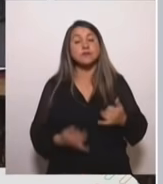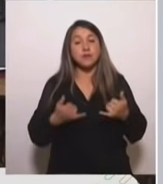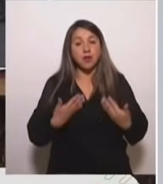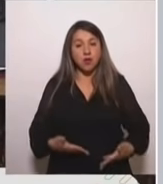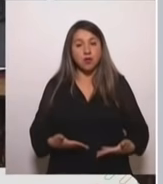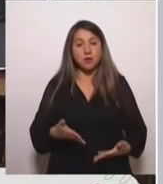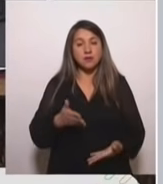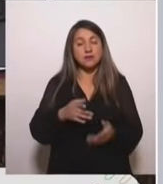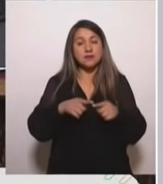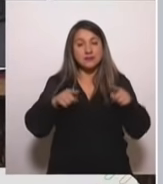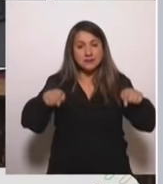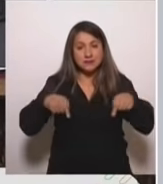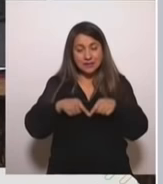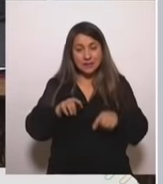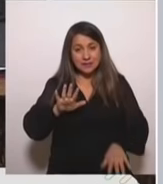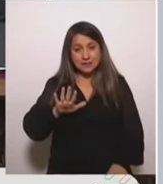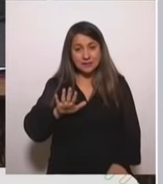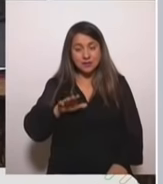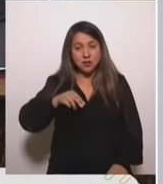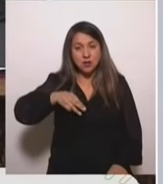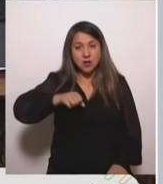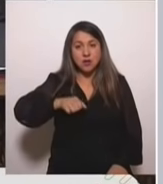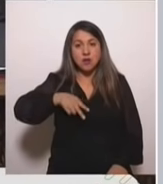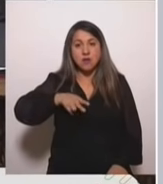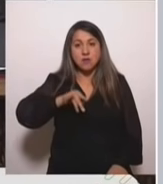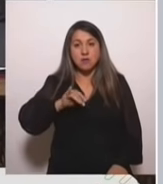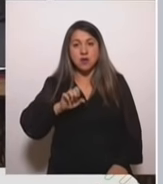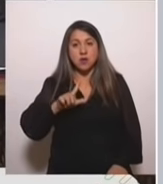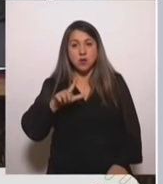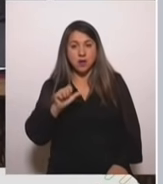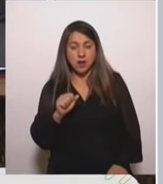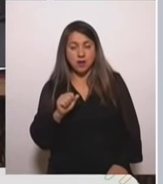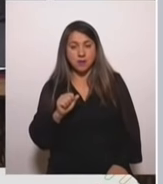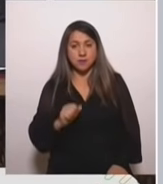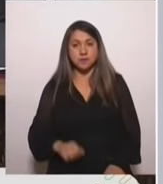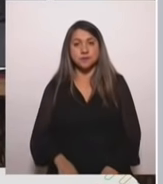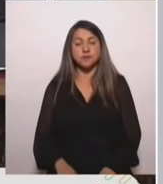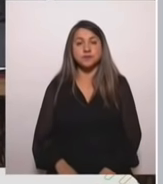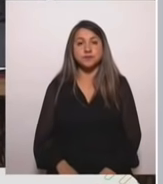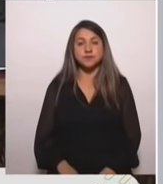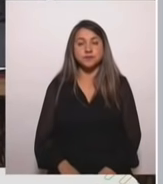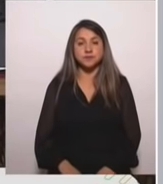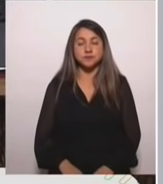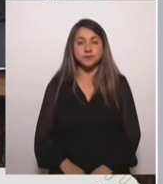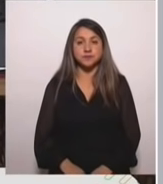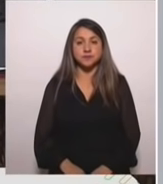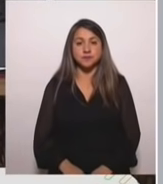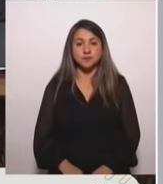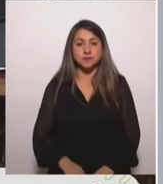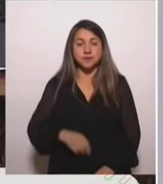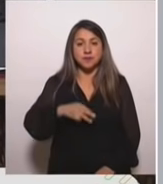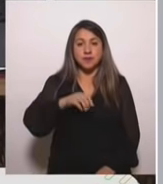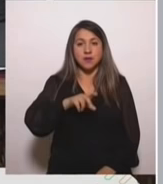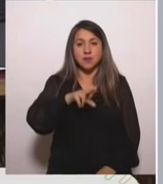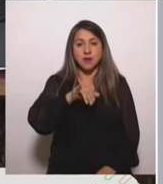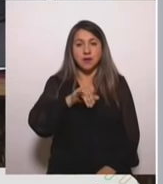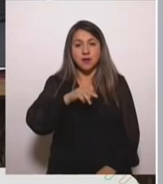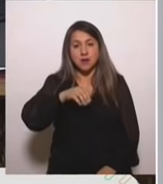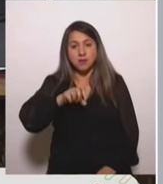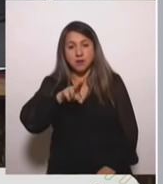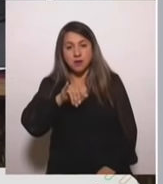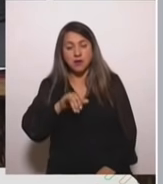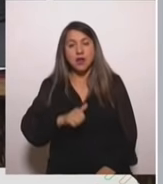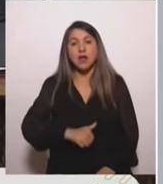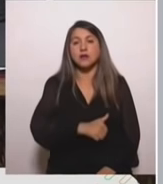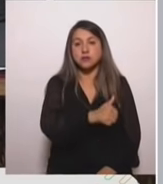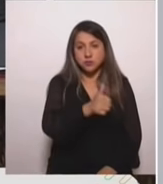reglas que hoy día forman parte de la Constitución y a esas reglas están obligados a tenerse. Sí, antes de seguir profundizando en ese punto,